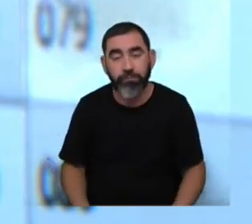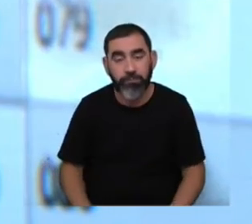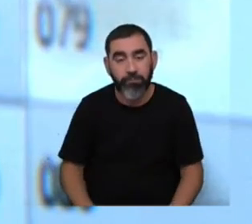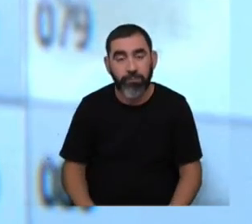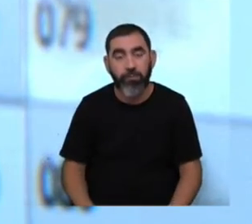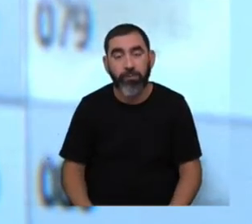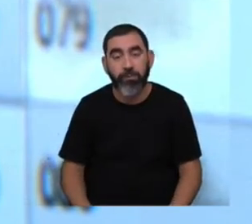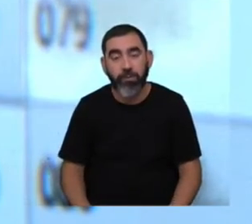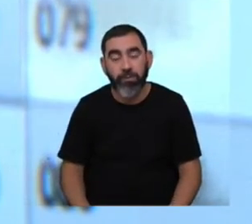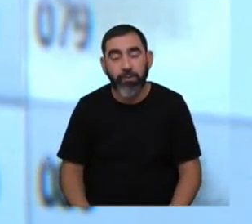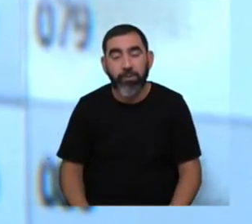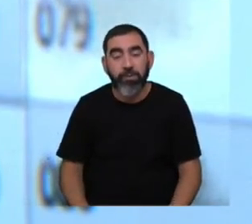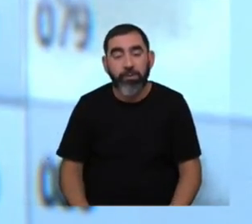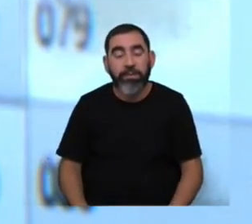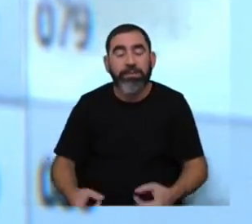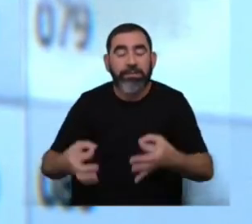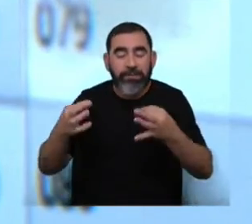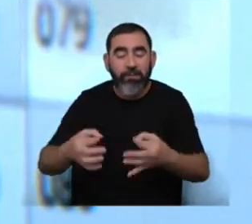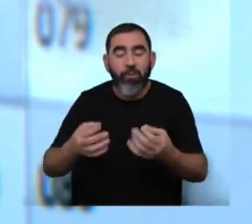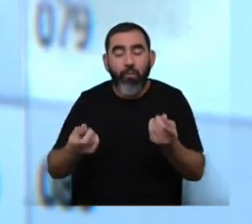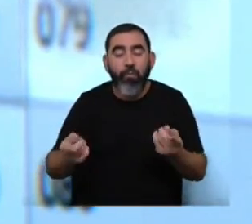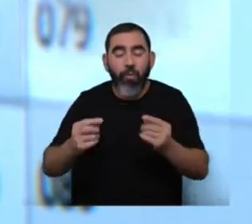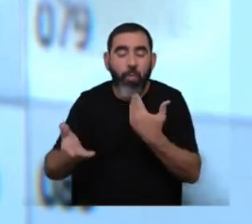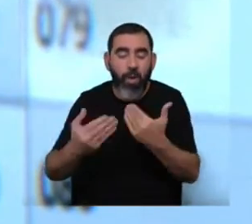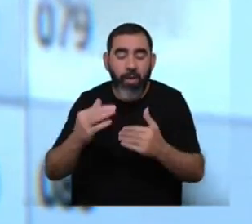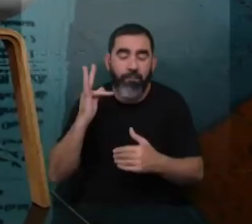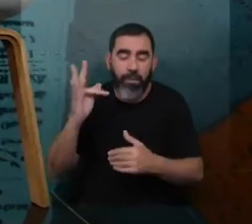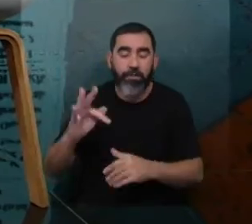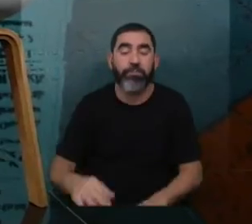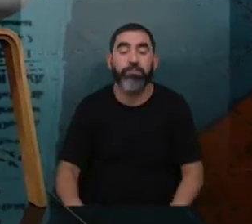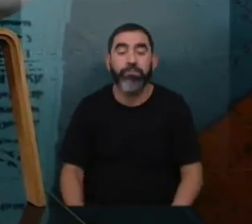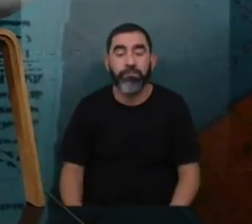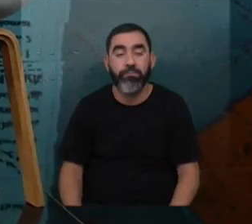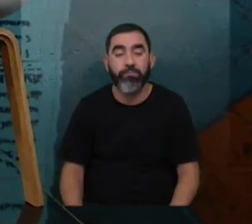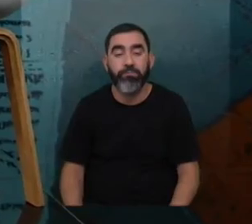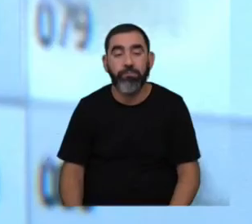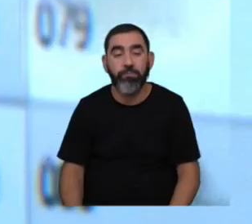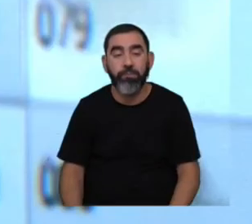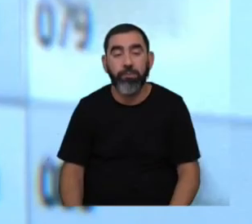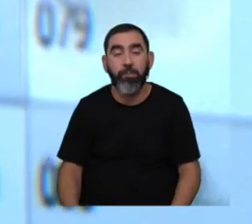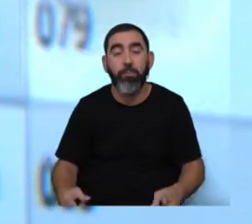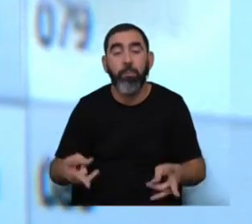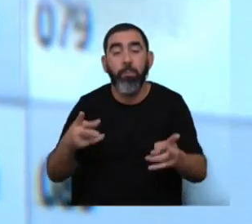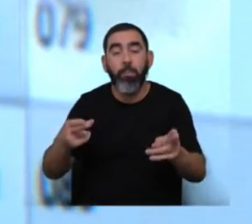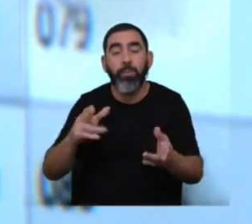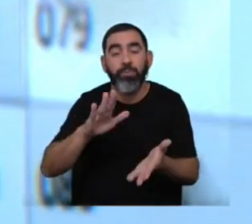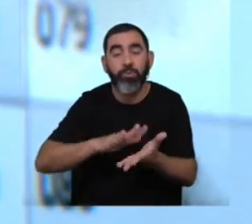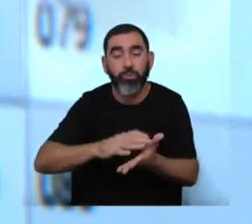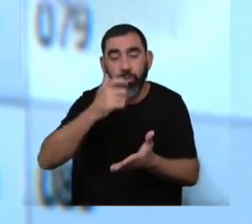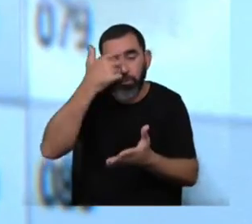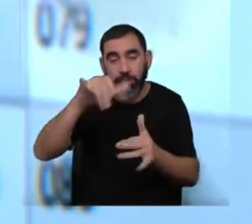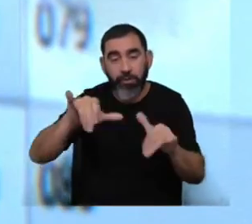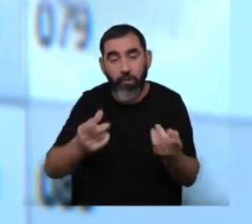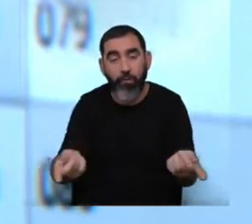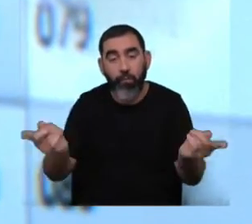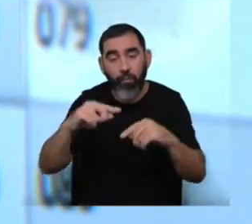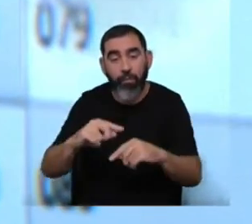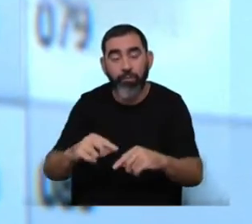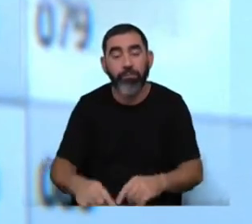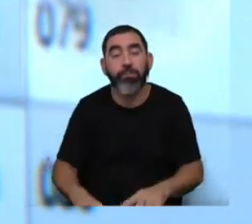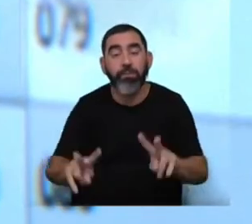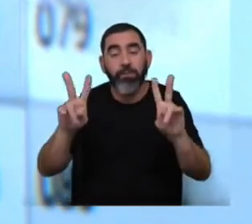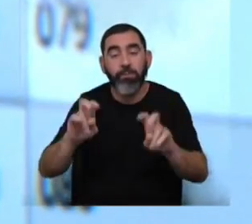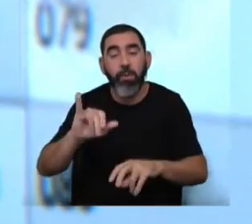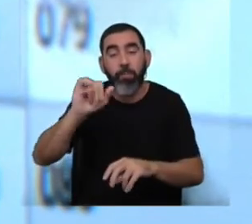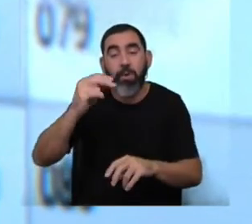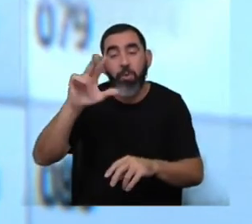por delante, así que seguramente que volveremos a conversar más adelante. Muchas gracias. A ustedes. Gracias. Primera pausa en Sobre Ciencia, a la vuelta seguimos con